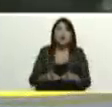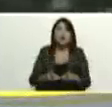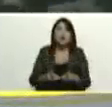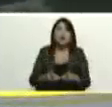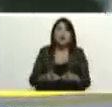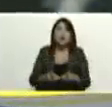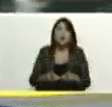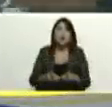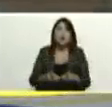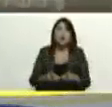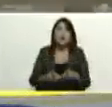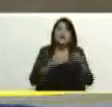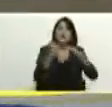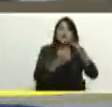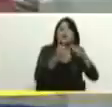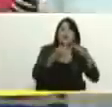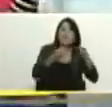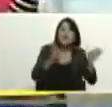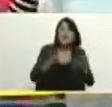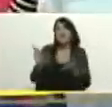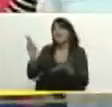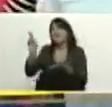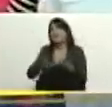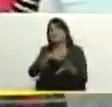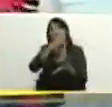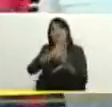disolviendo los poderes públicos,